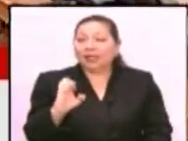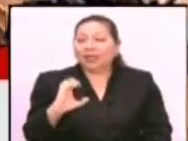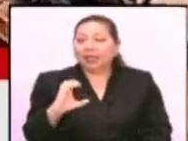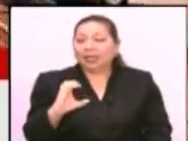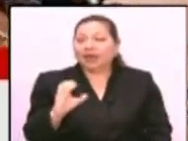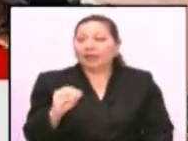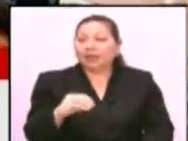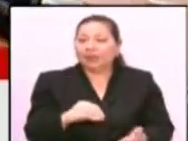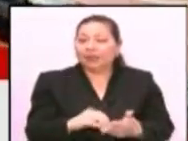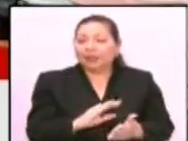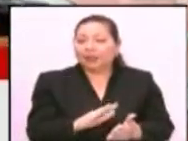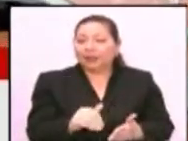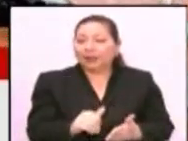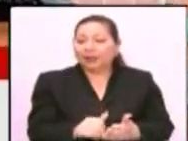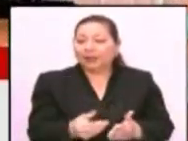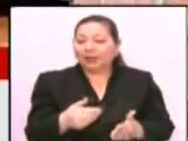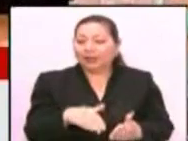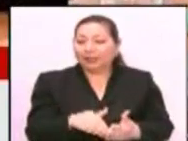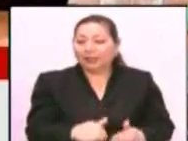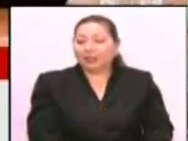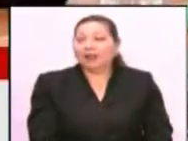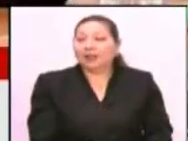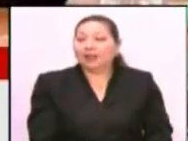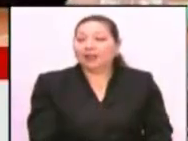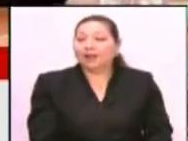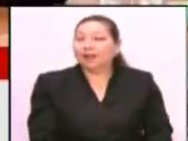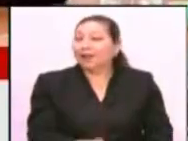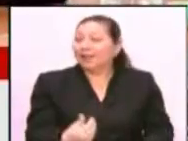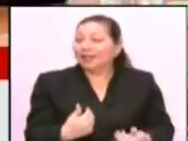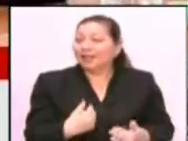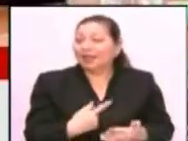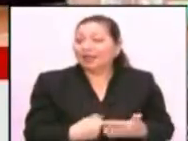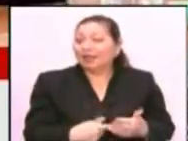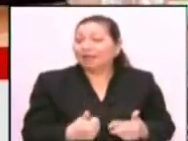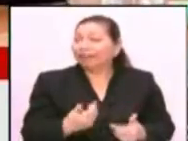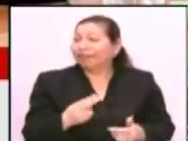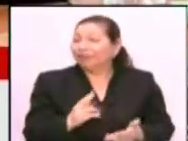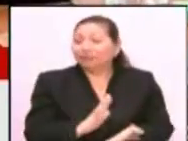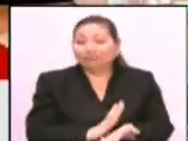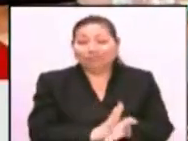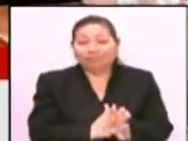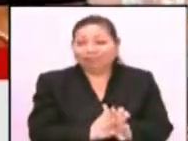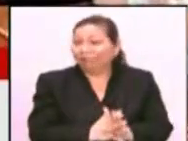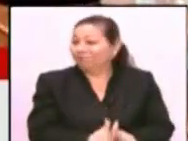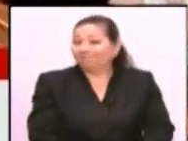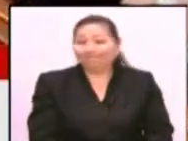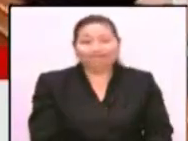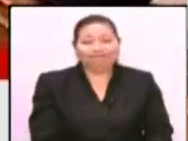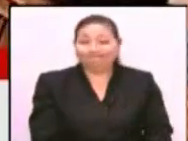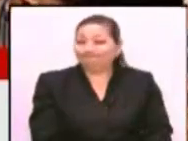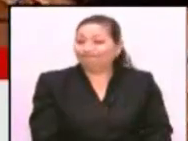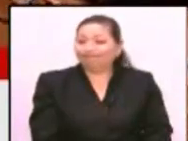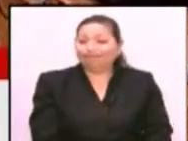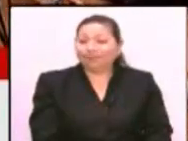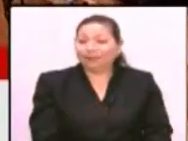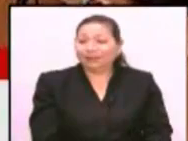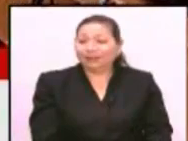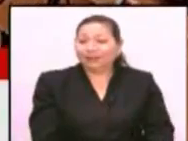nos registre a todos los internos que algunos de ellos no tienen, el que se dedica a la vía delictual nunca ha sacado de